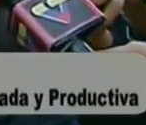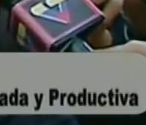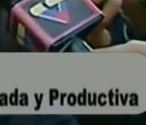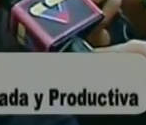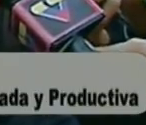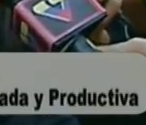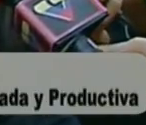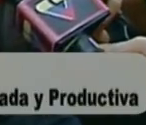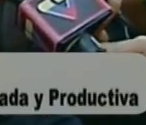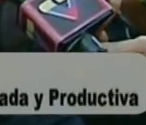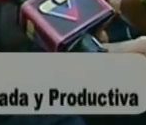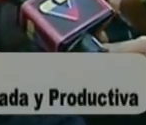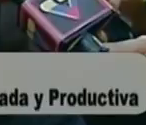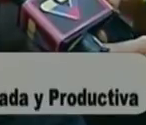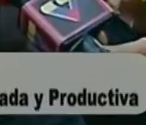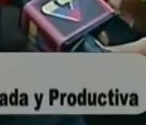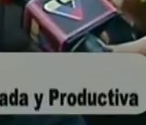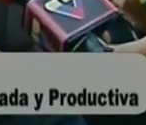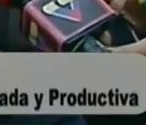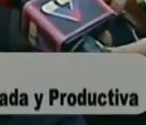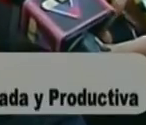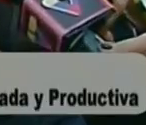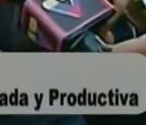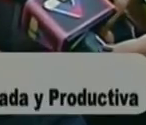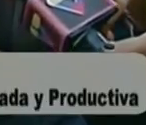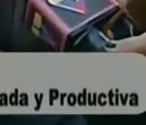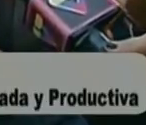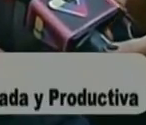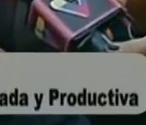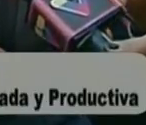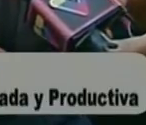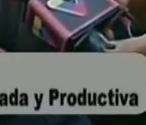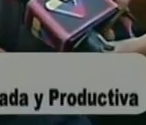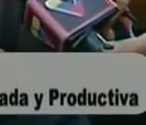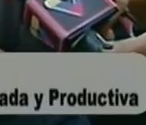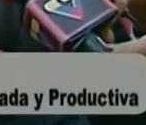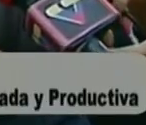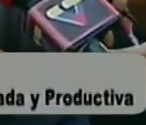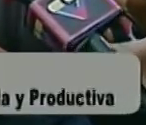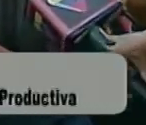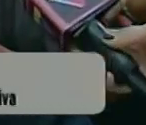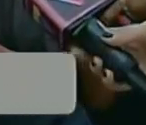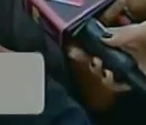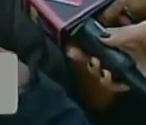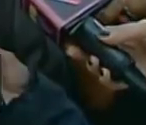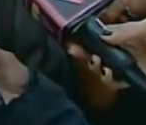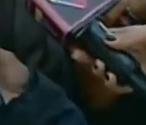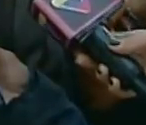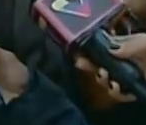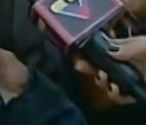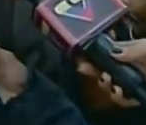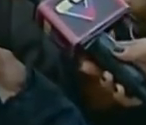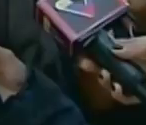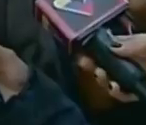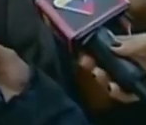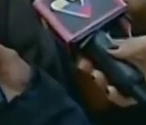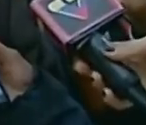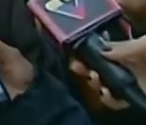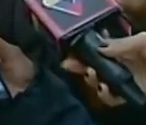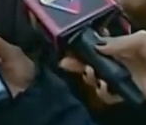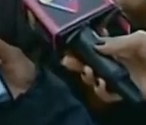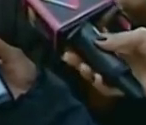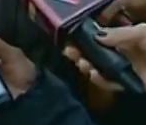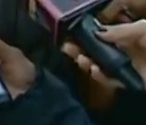Fíjate, primero que es un hecho importante, un hecho histórico, ¿no? Por primera vez un Estado lanza un